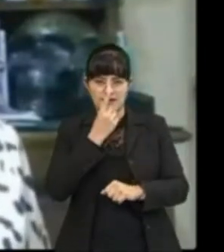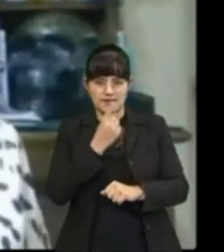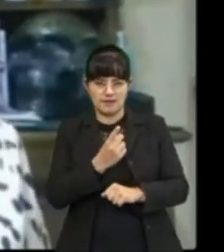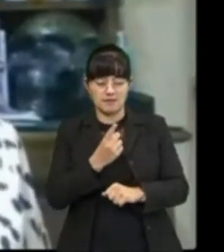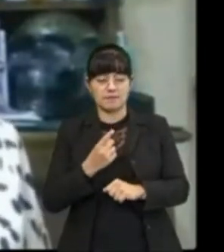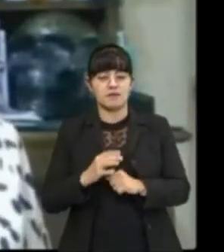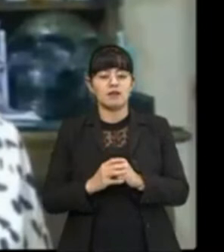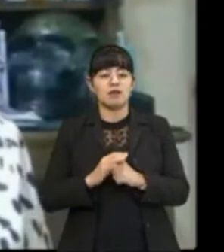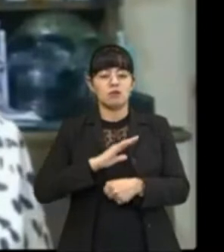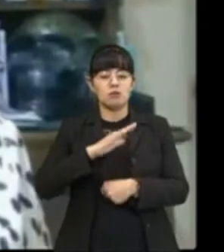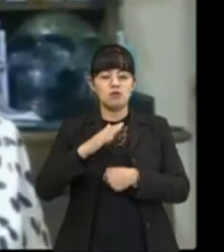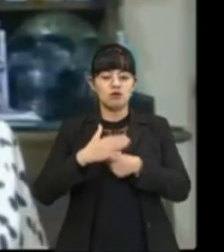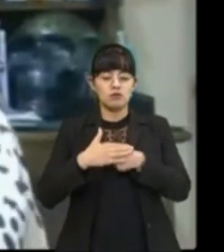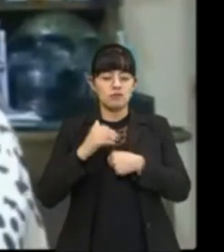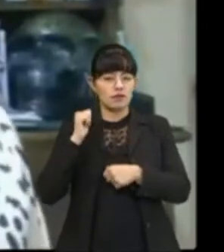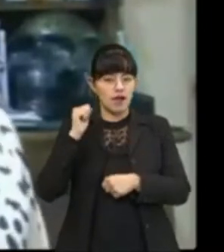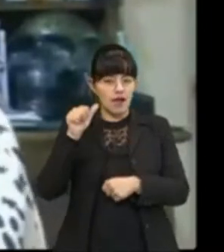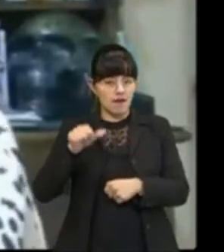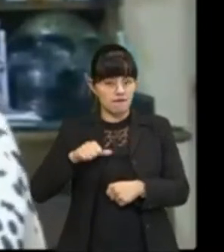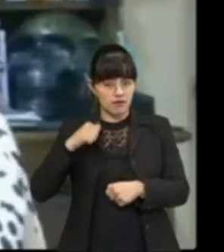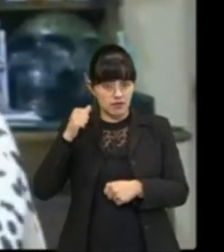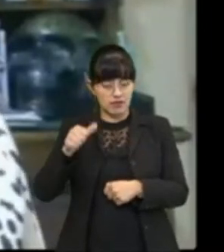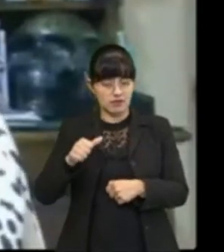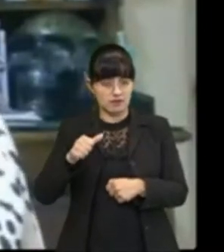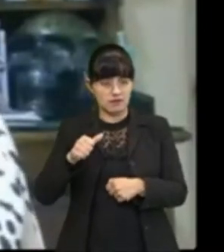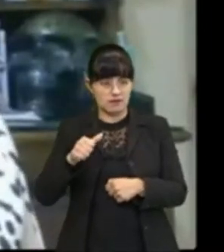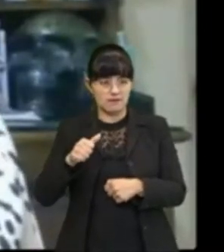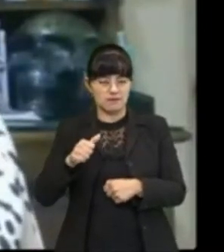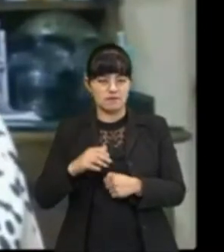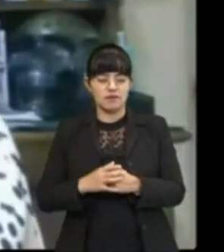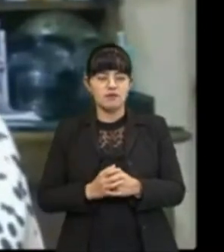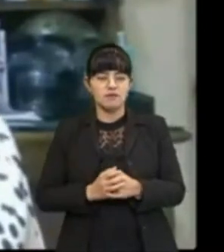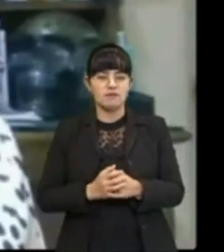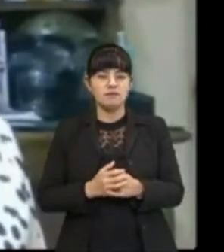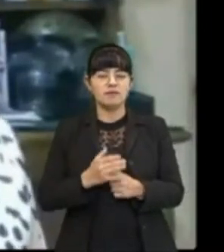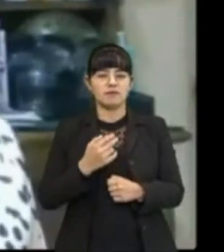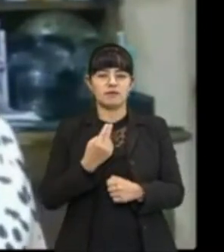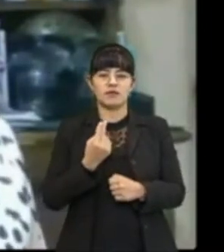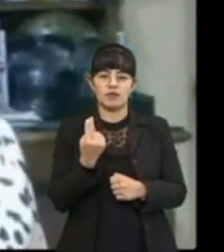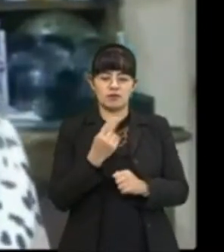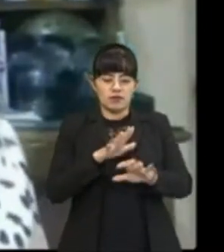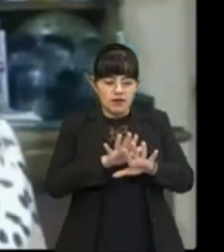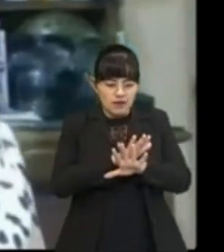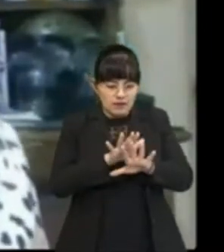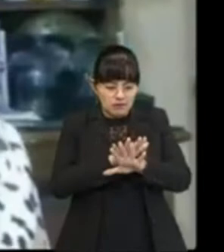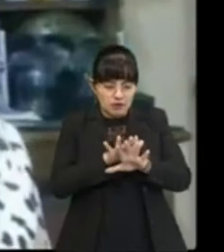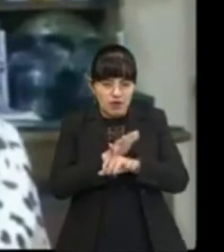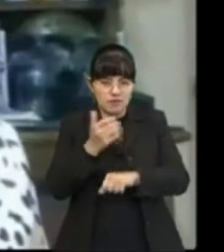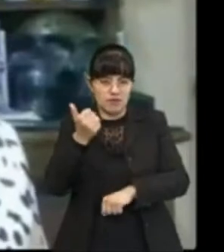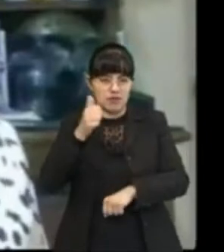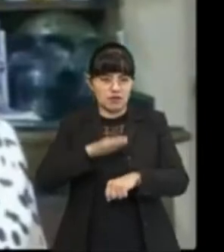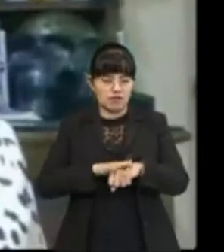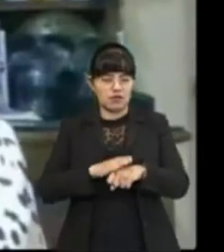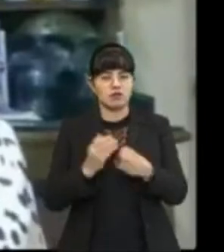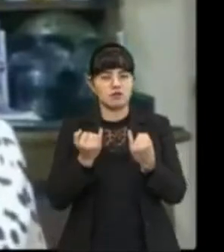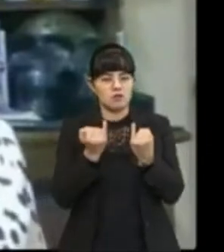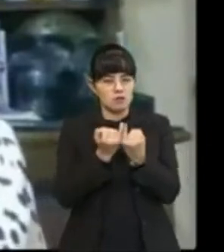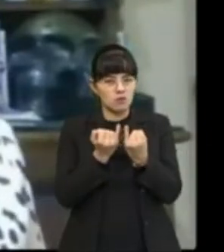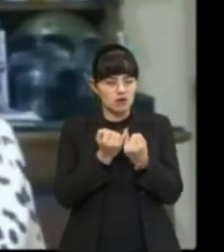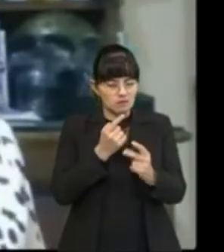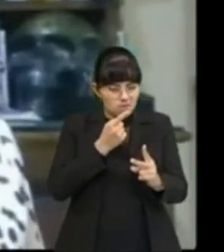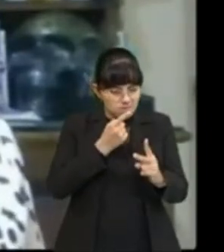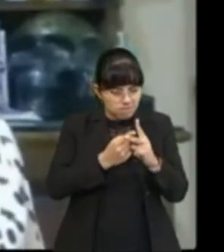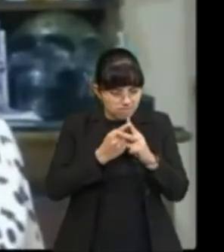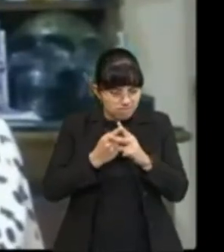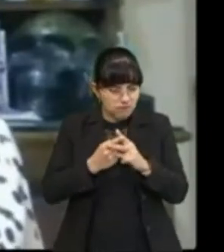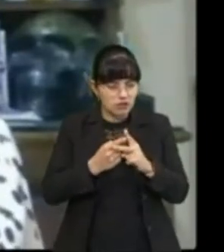Electoral. Esto luego de que el Comité Técnico de Evaluación de la Cámara de Diputados del Congreso de la Unión negó este viernes el registro a